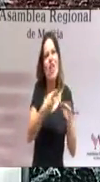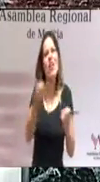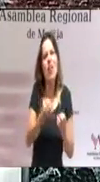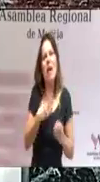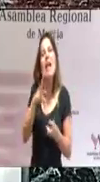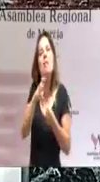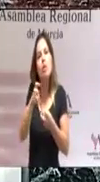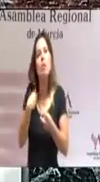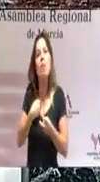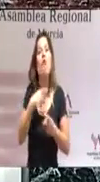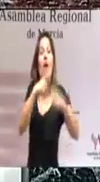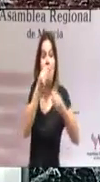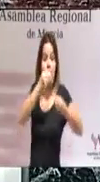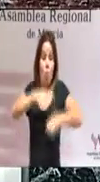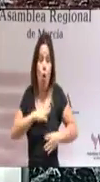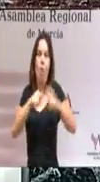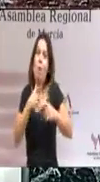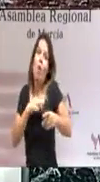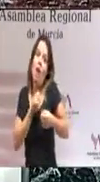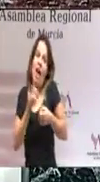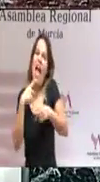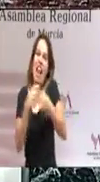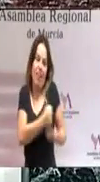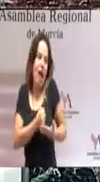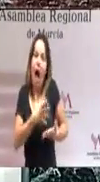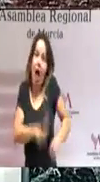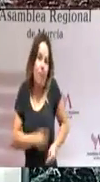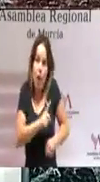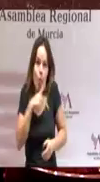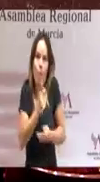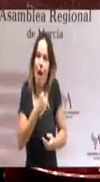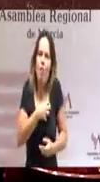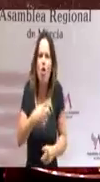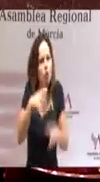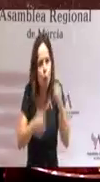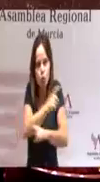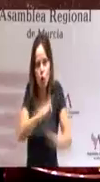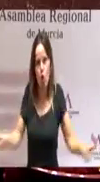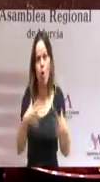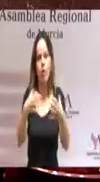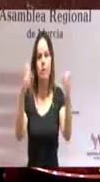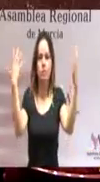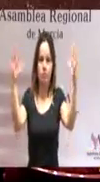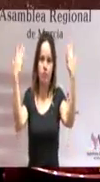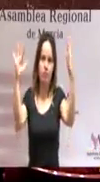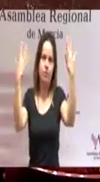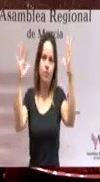el impuesto que ha heredado de su familia y a veces renunciar a la herencia porque no puede pagarlo. Eso sí que es injusto.